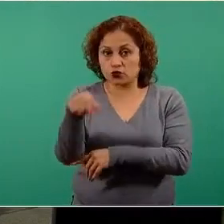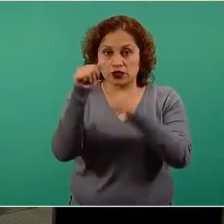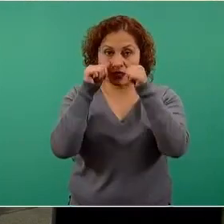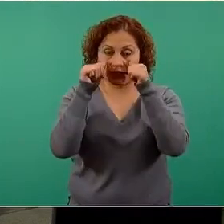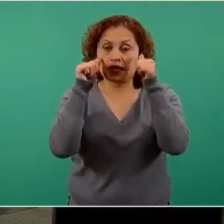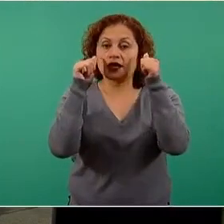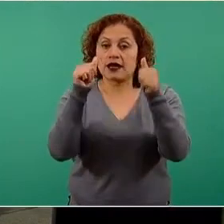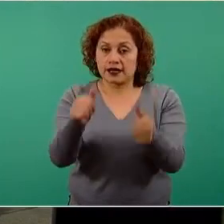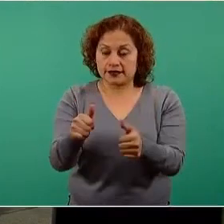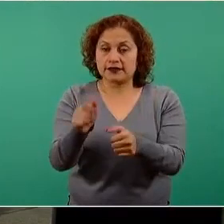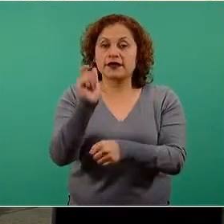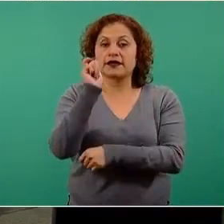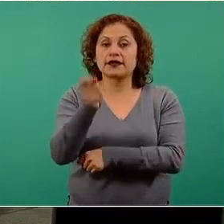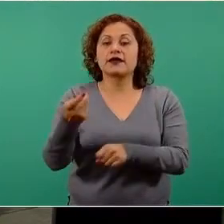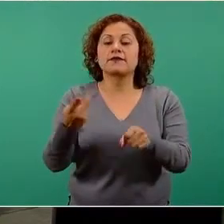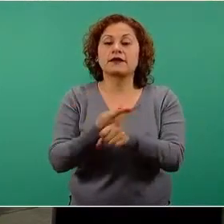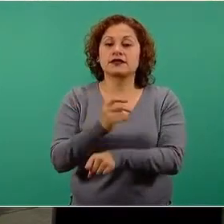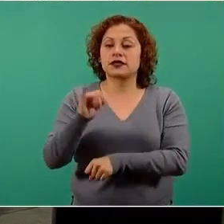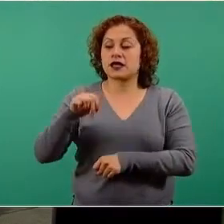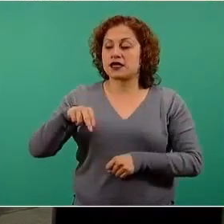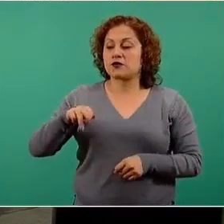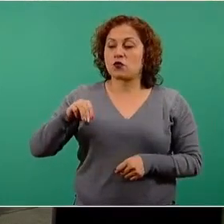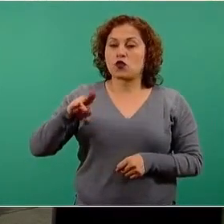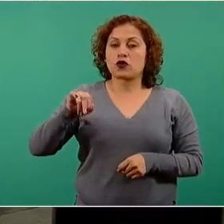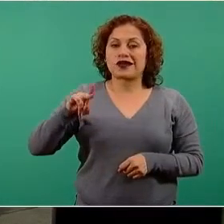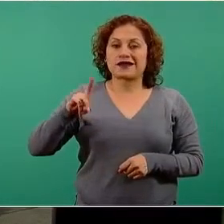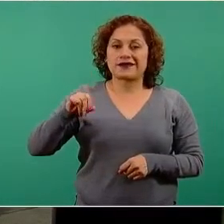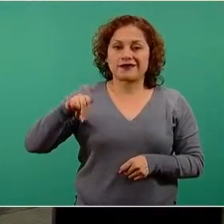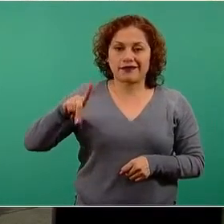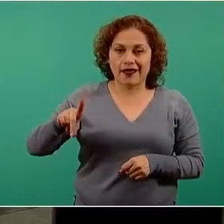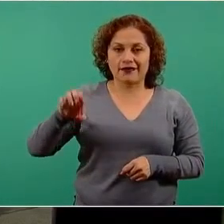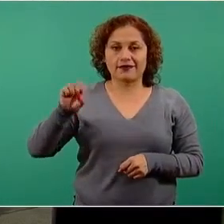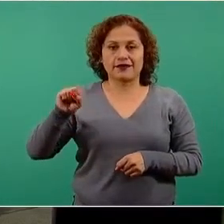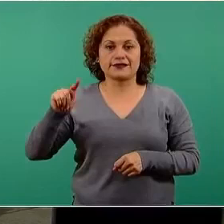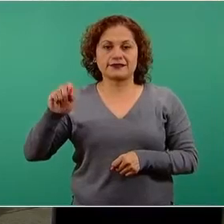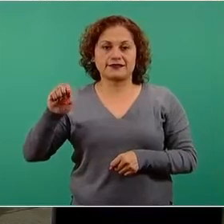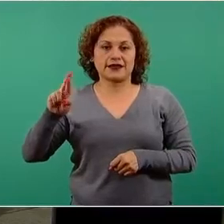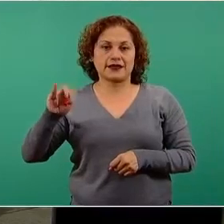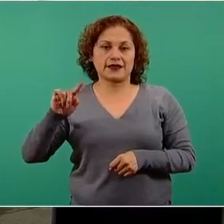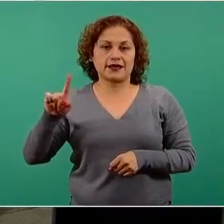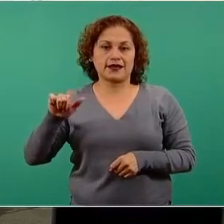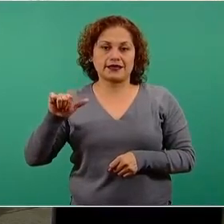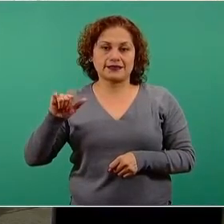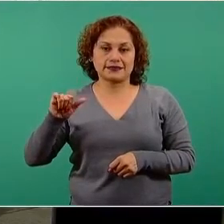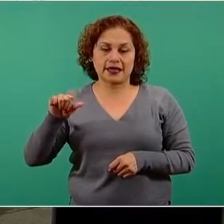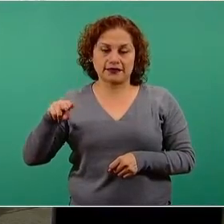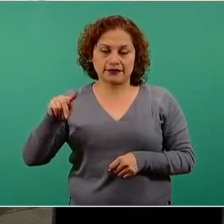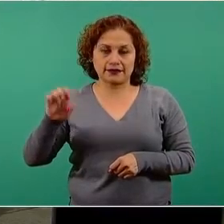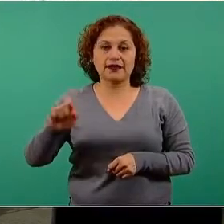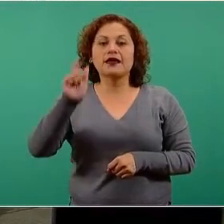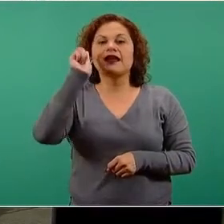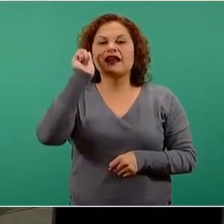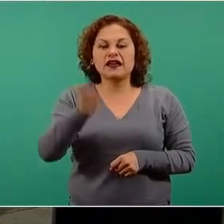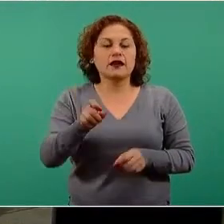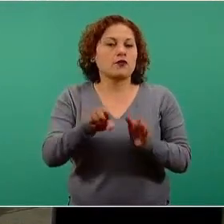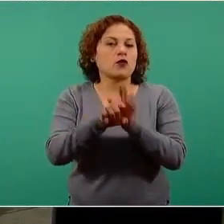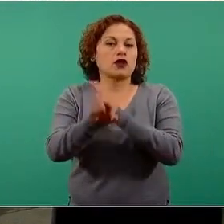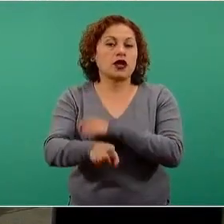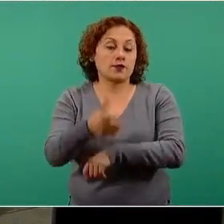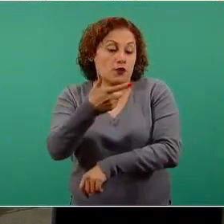inmunidad esterilizante. Esto lo que quiere decir es que algunas vacunas, cuando se aplican a